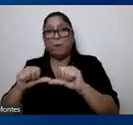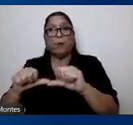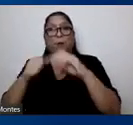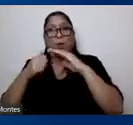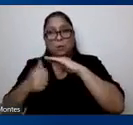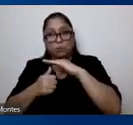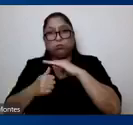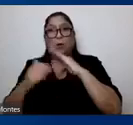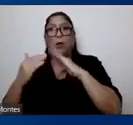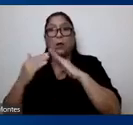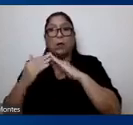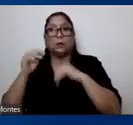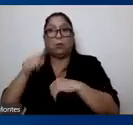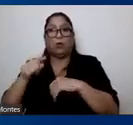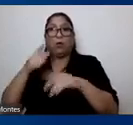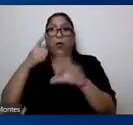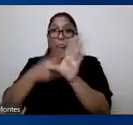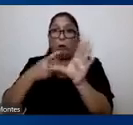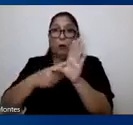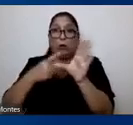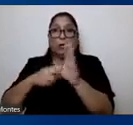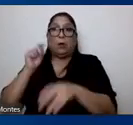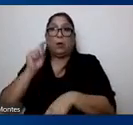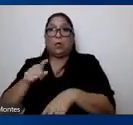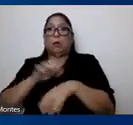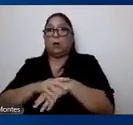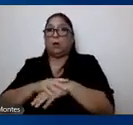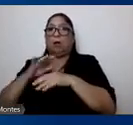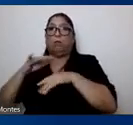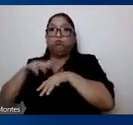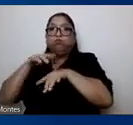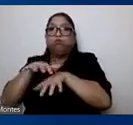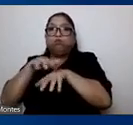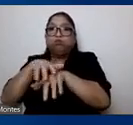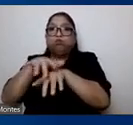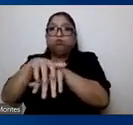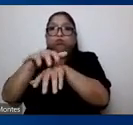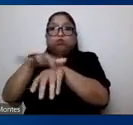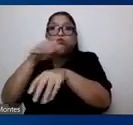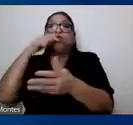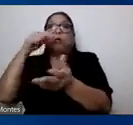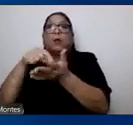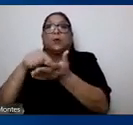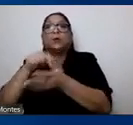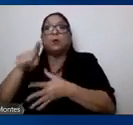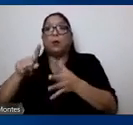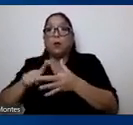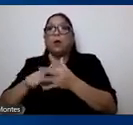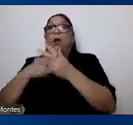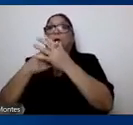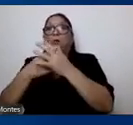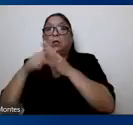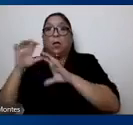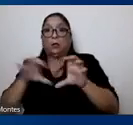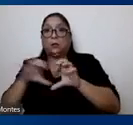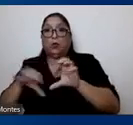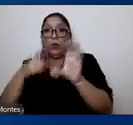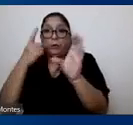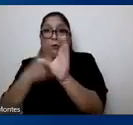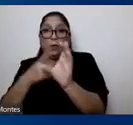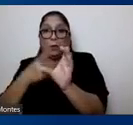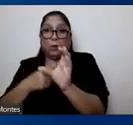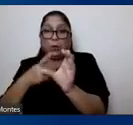porque ellos iban a desplazarse, ellos iban a cometer actos terroristas,